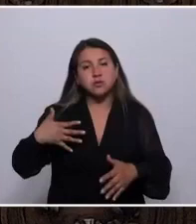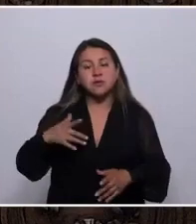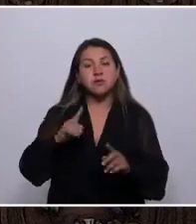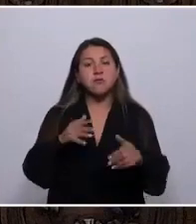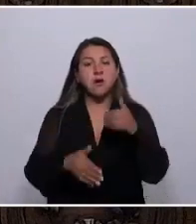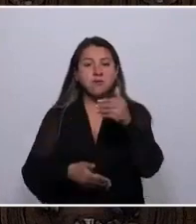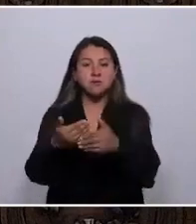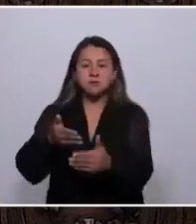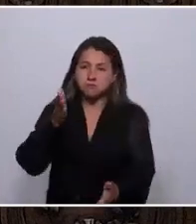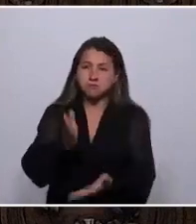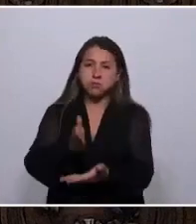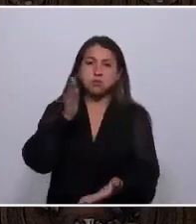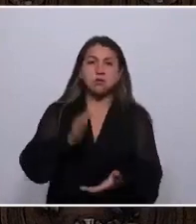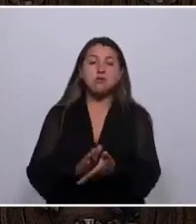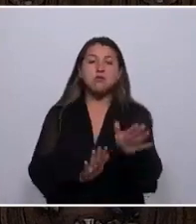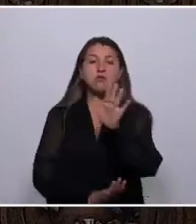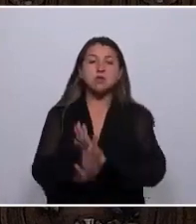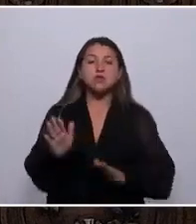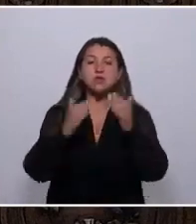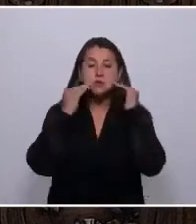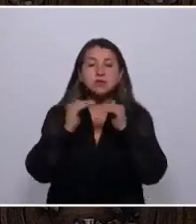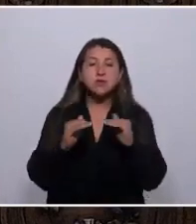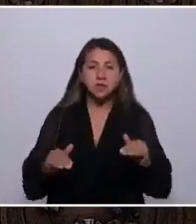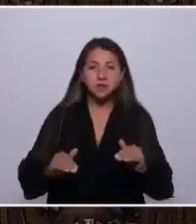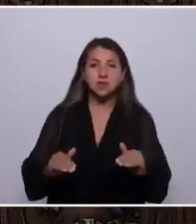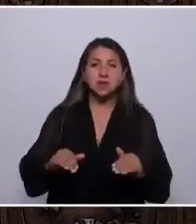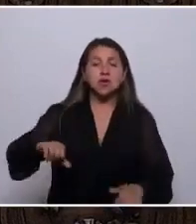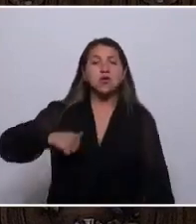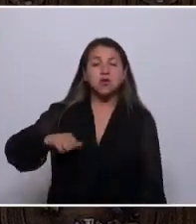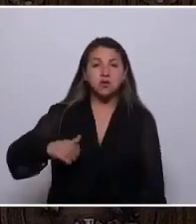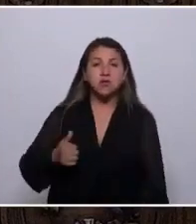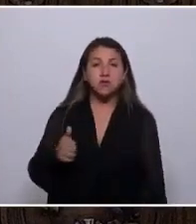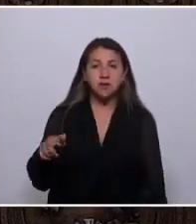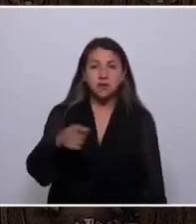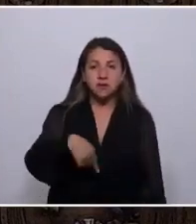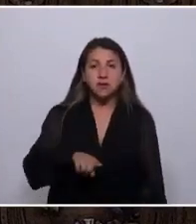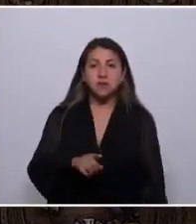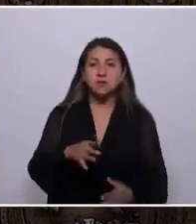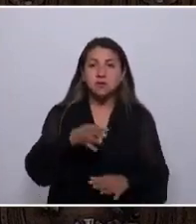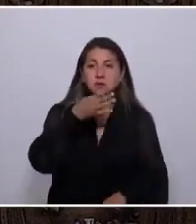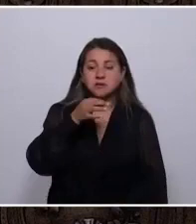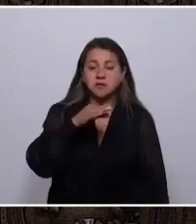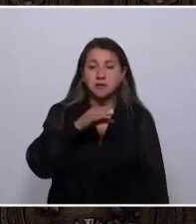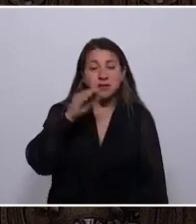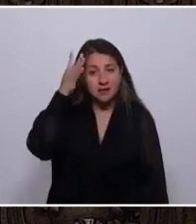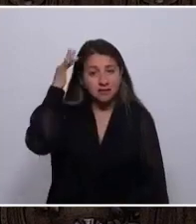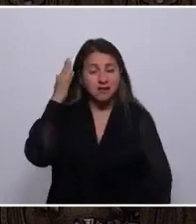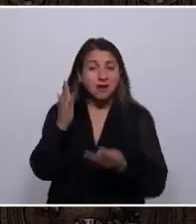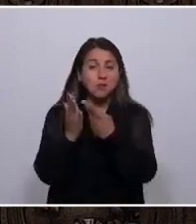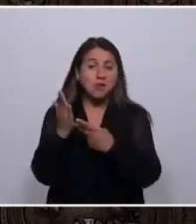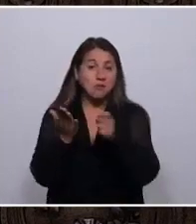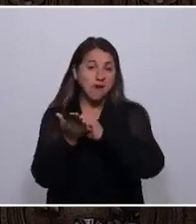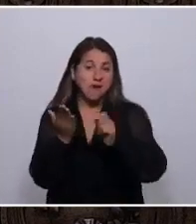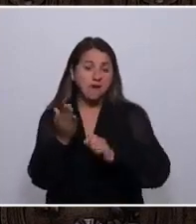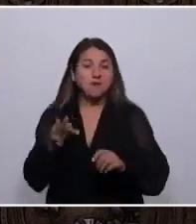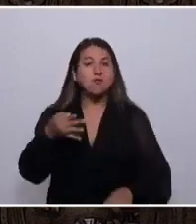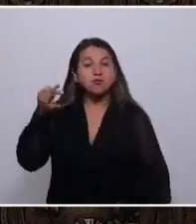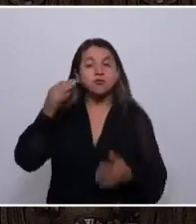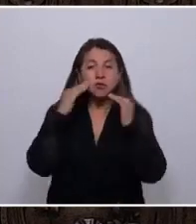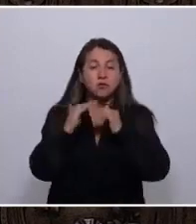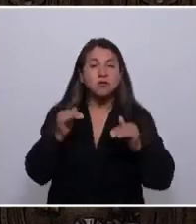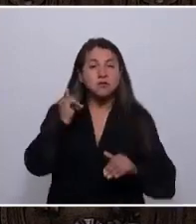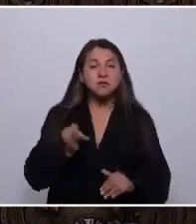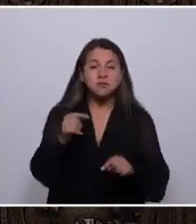avanzar decididamente en la protección de la infancia y de la adolescencia. Pues como decía Gabriela Mistral, el futuro de los niños es siempre